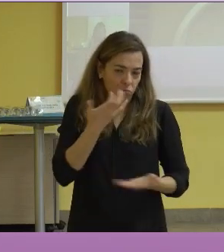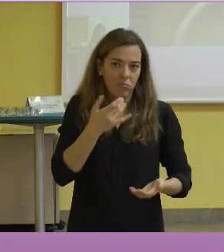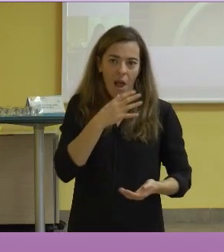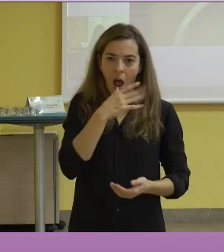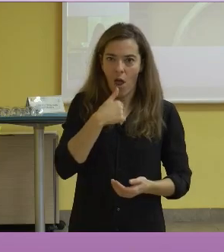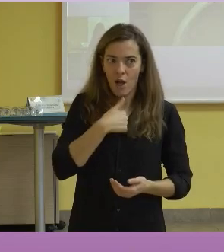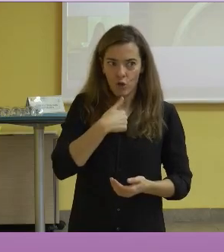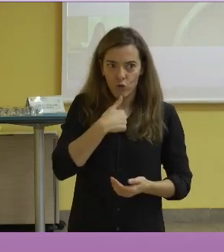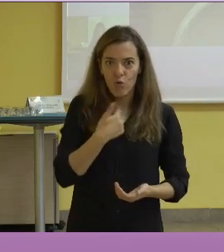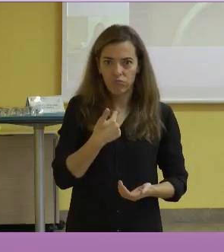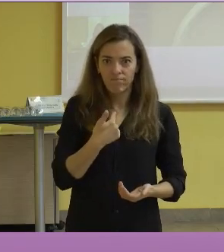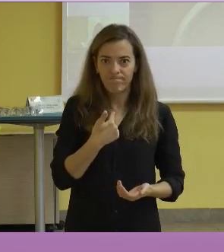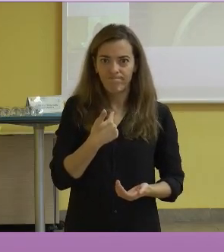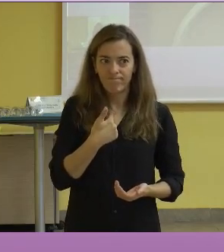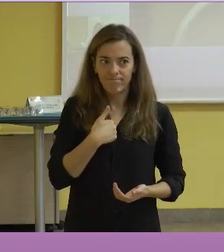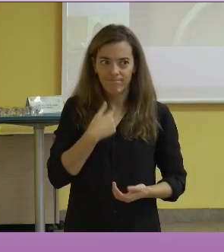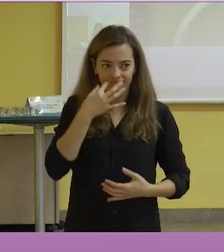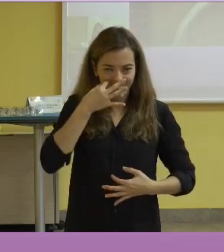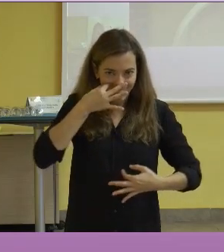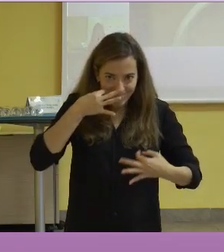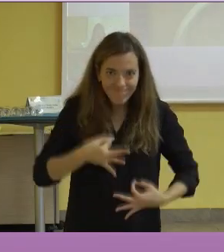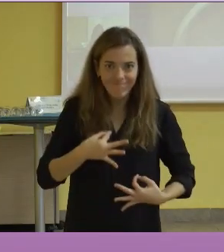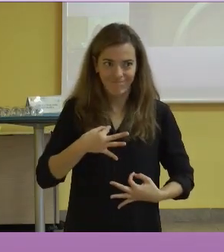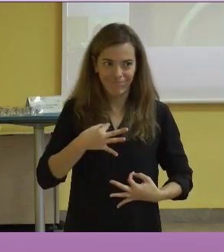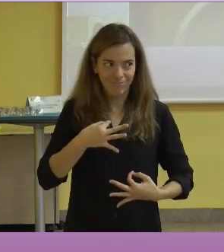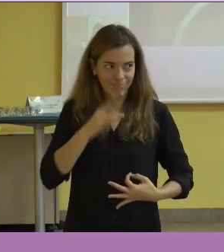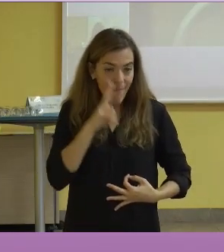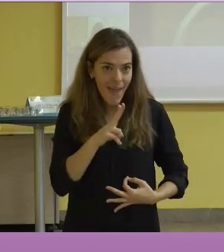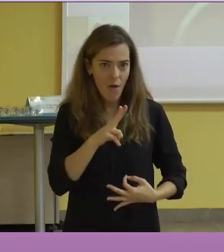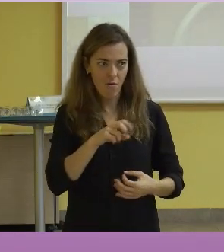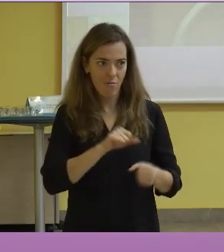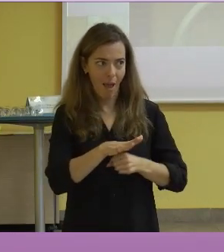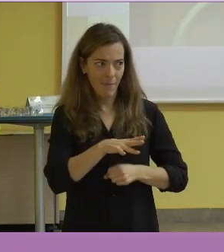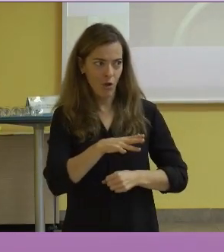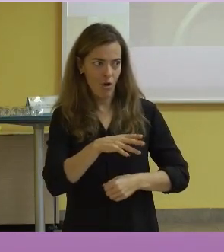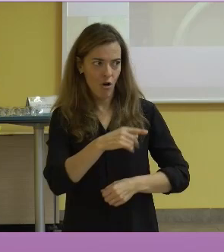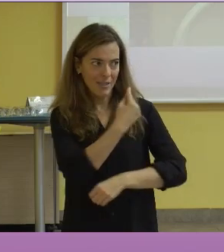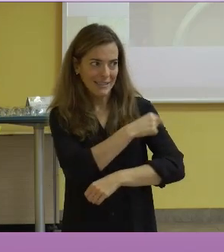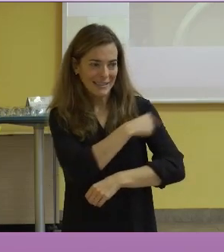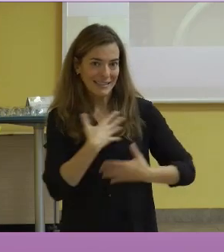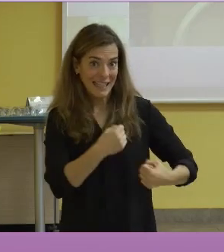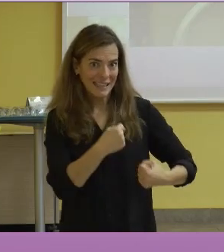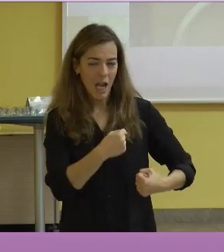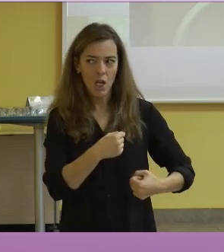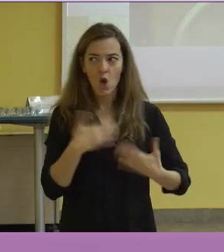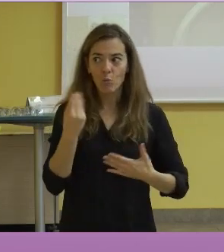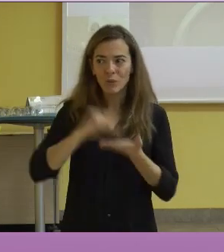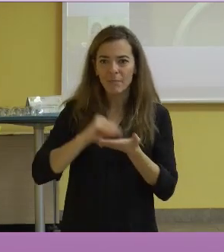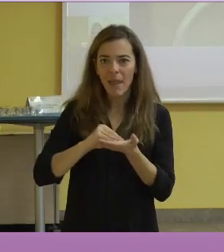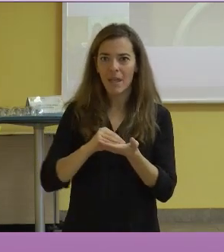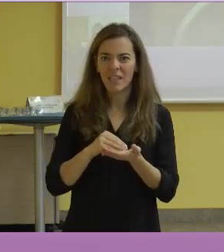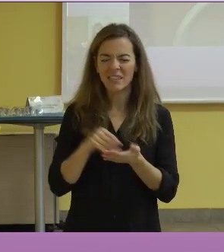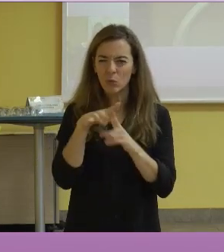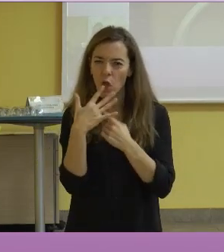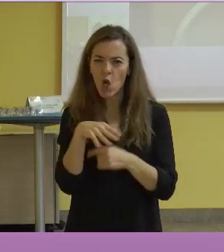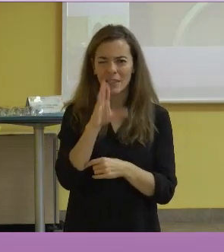viviendo más realmente el mundo del tema sanitario, pues nos cuesta entender las cosas porque no conocemos los términos, y